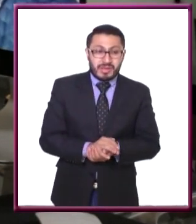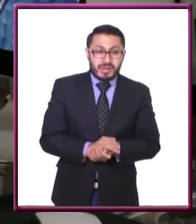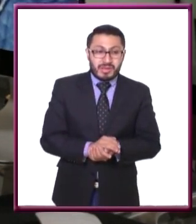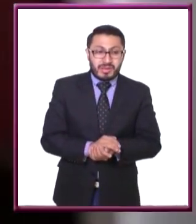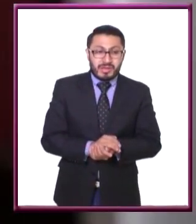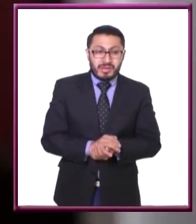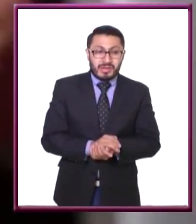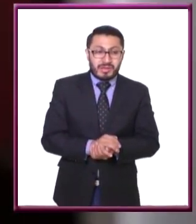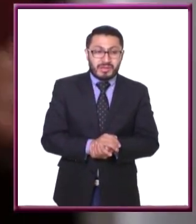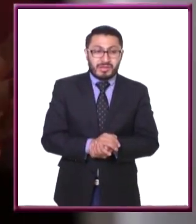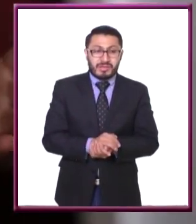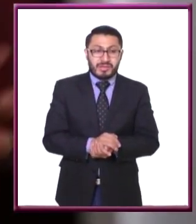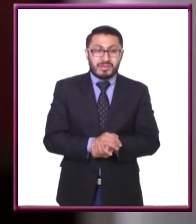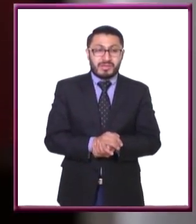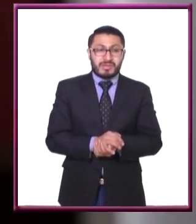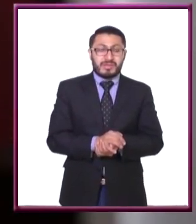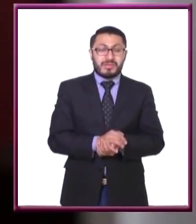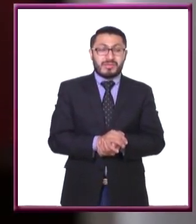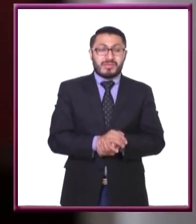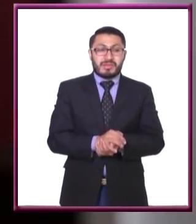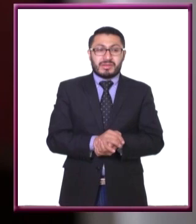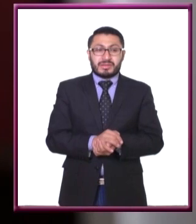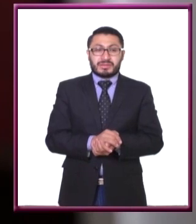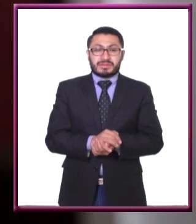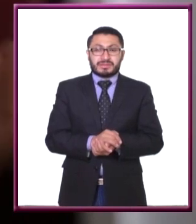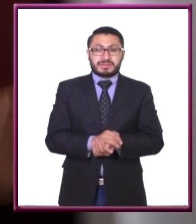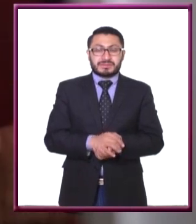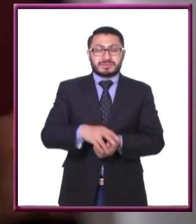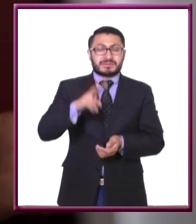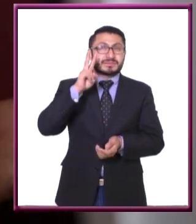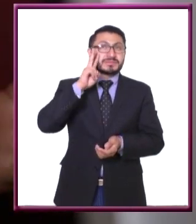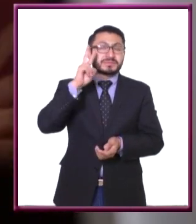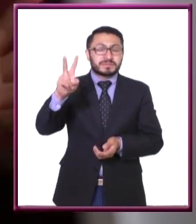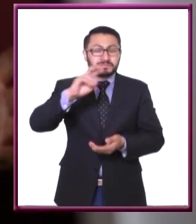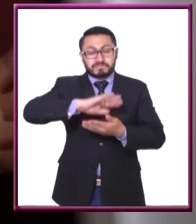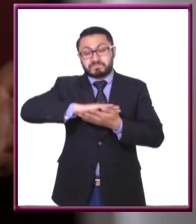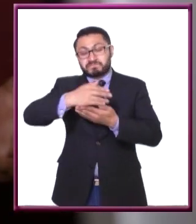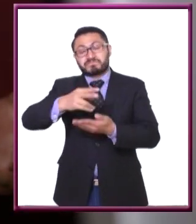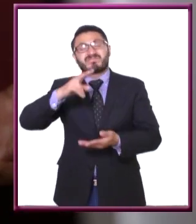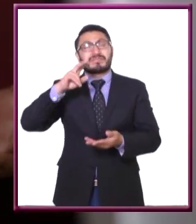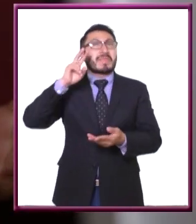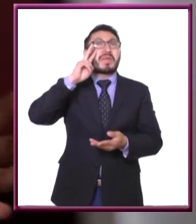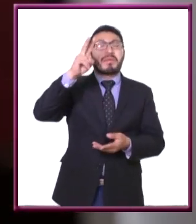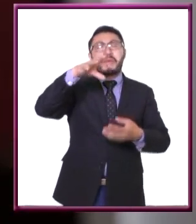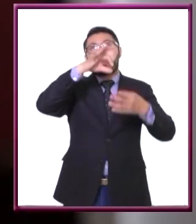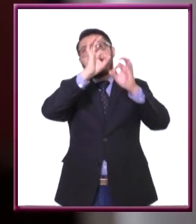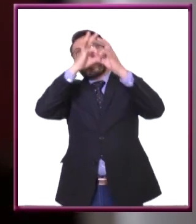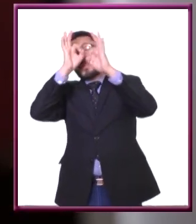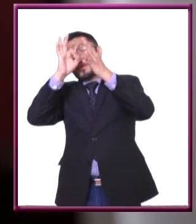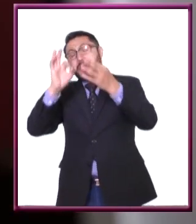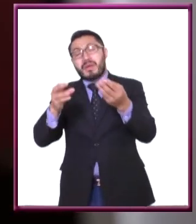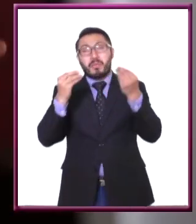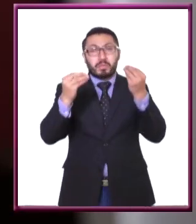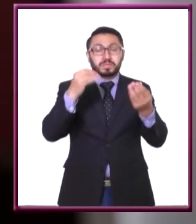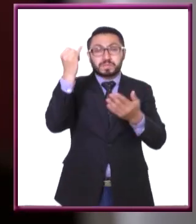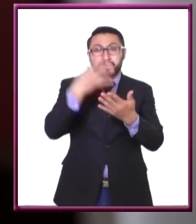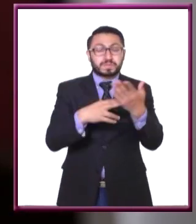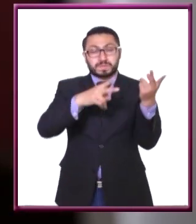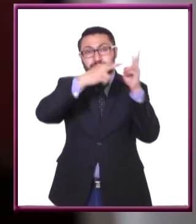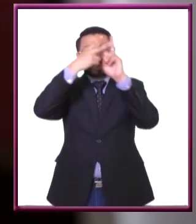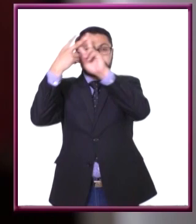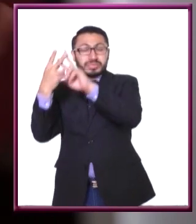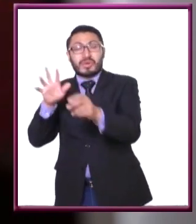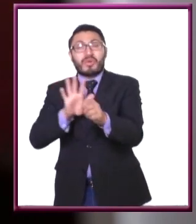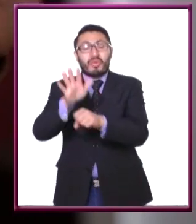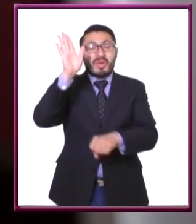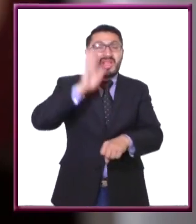cuando en tu research, y me imagino que ves muchas imágenes astronómicas, ¿cuál es una de las imágenes